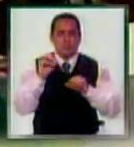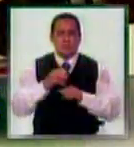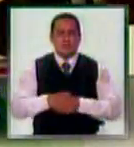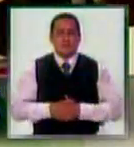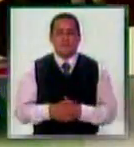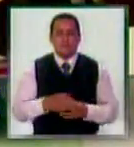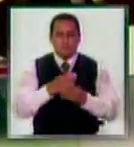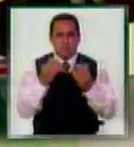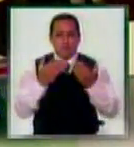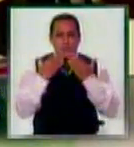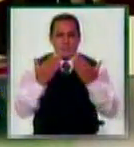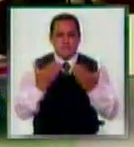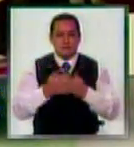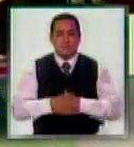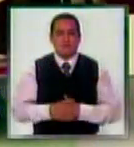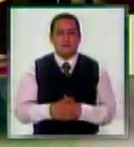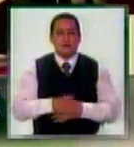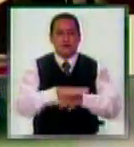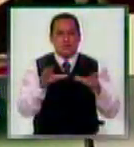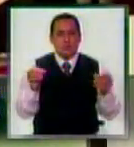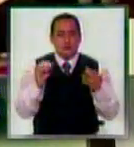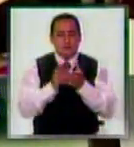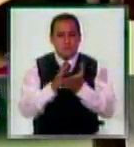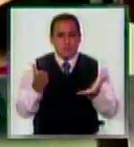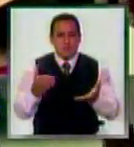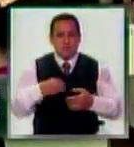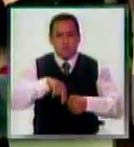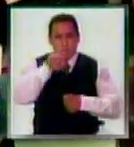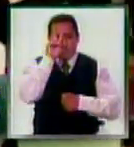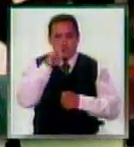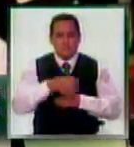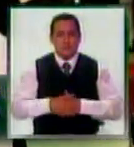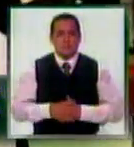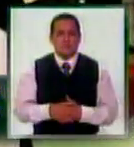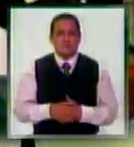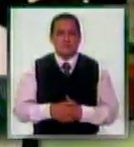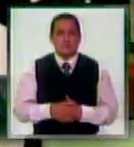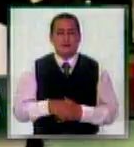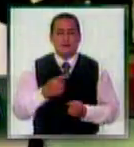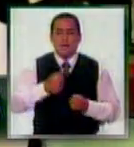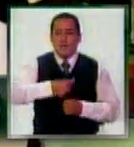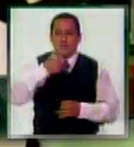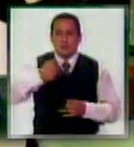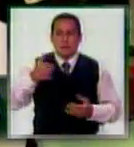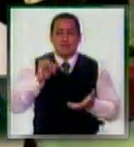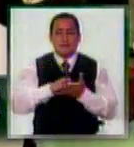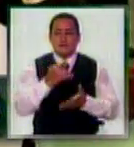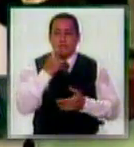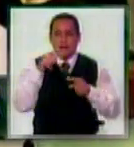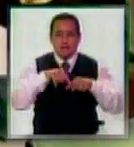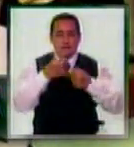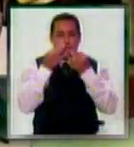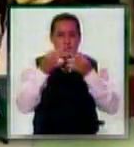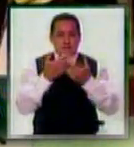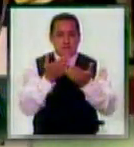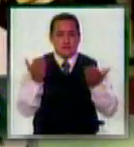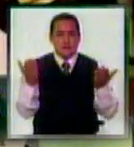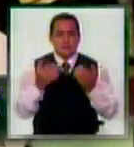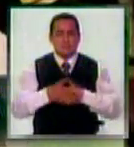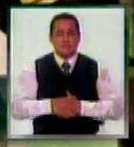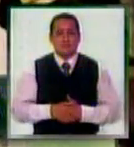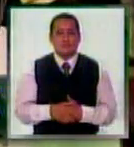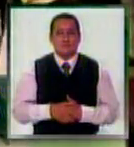Muchas gracias. Queridos compatriotas, queridas autoridades que se encuentran aquí presentes,